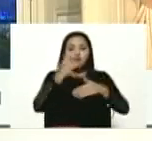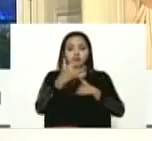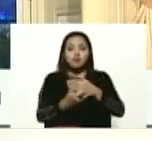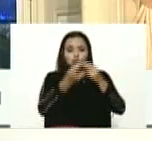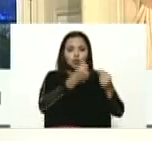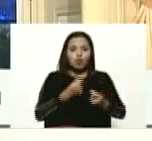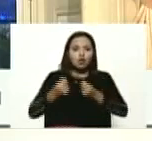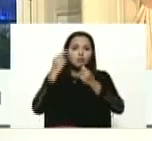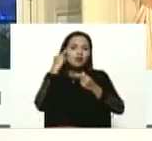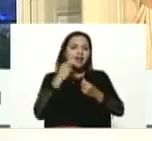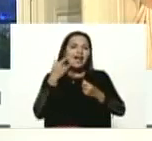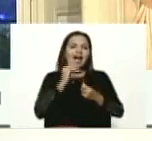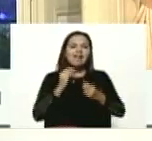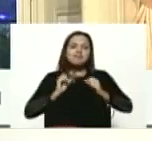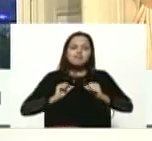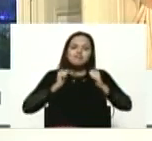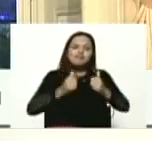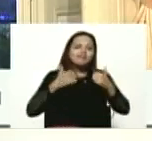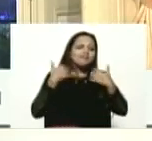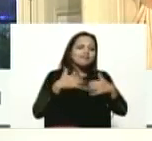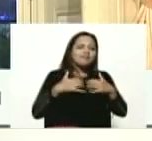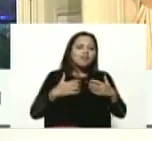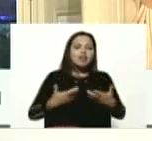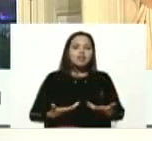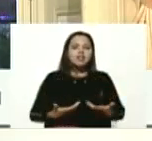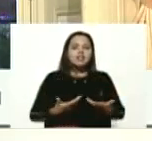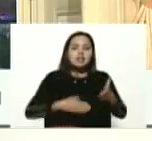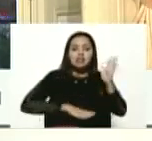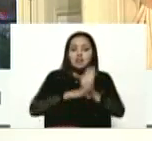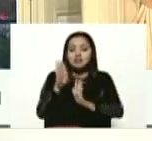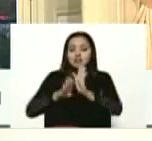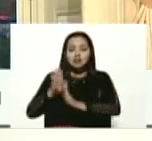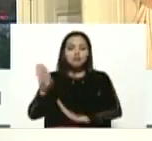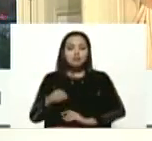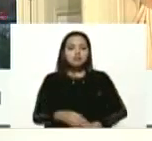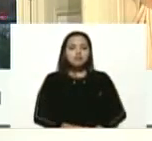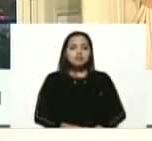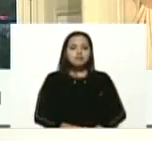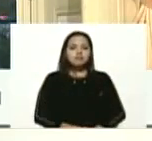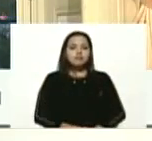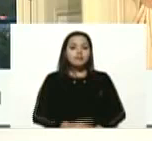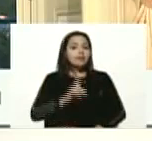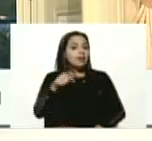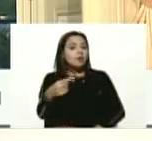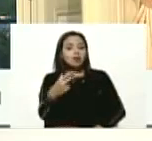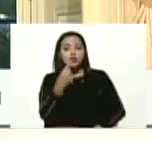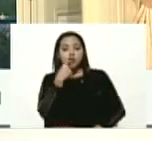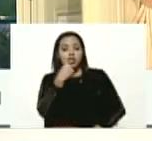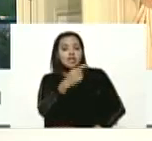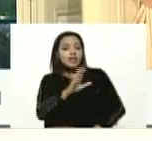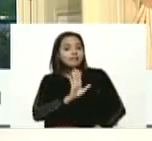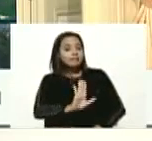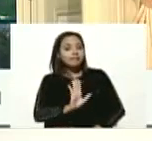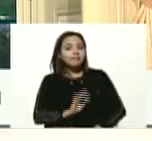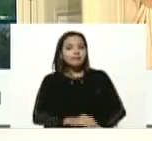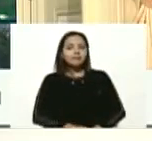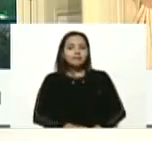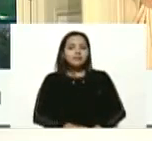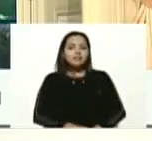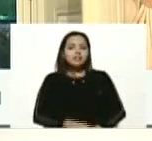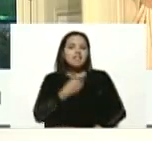están arrancando y en pleno desarrollo. Después no se quejen de haber